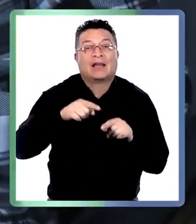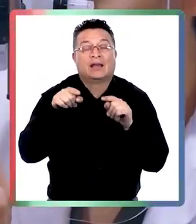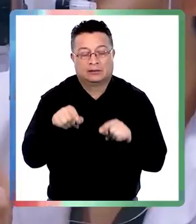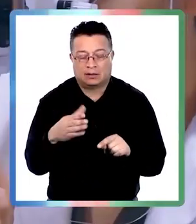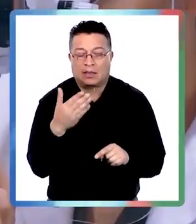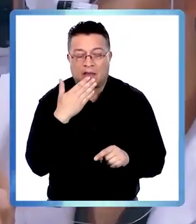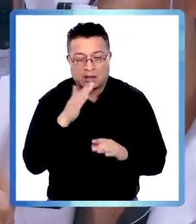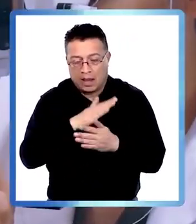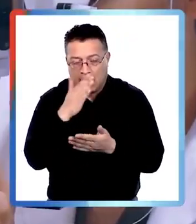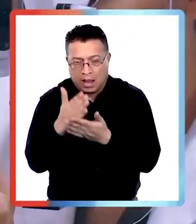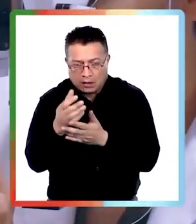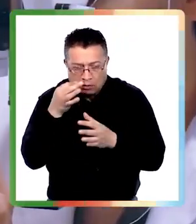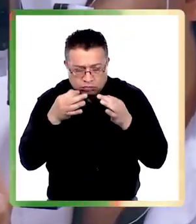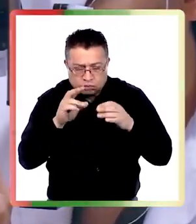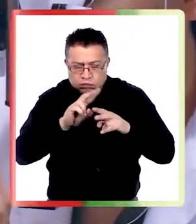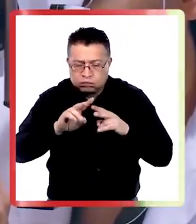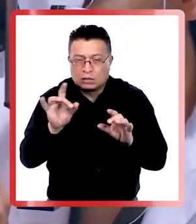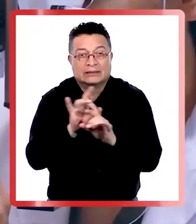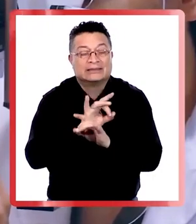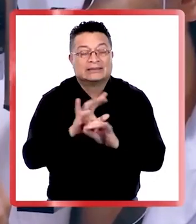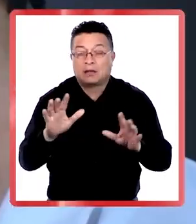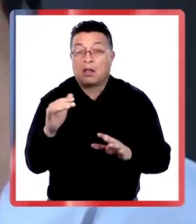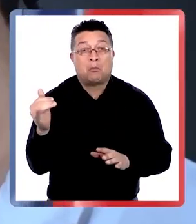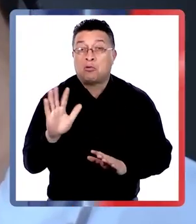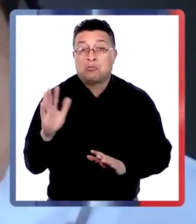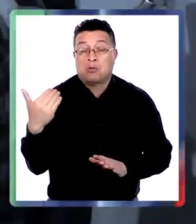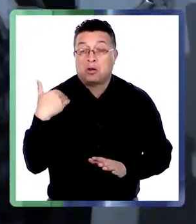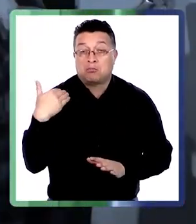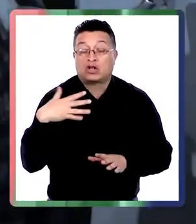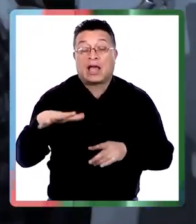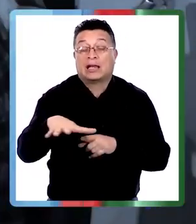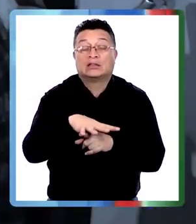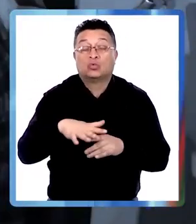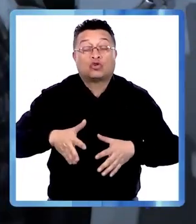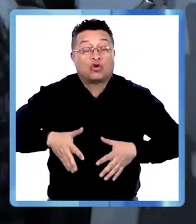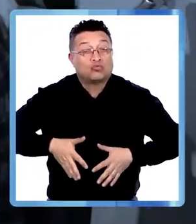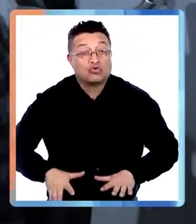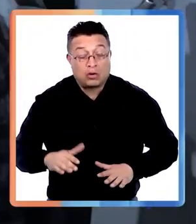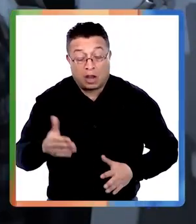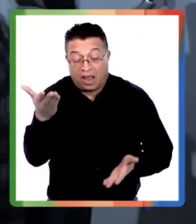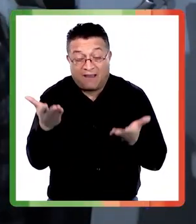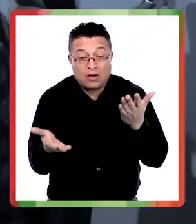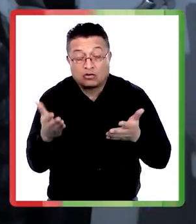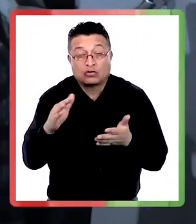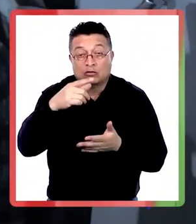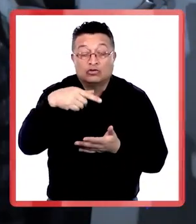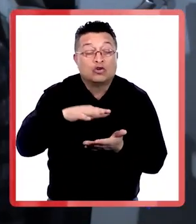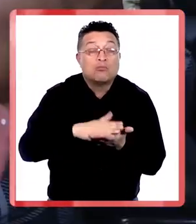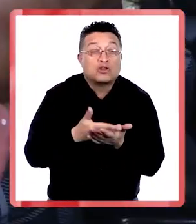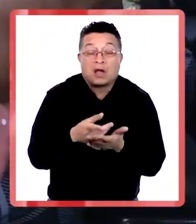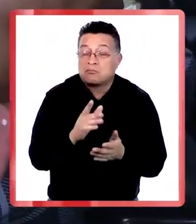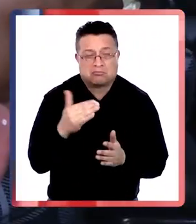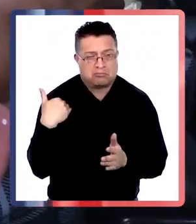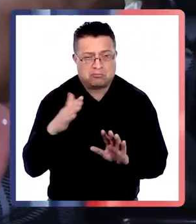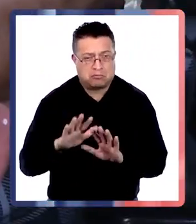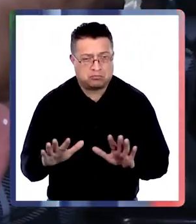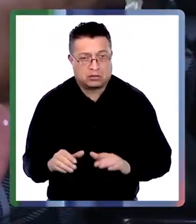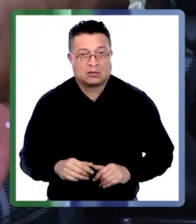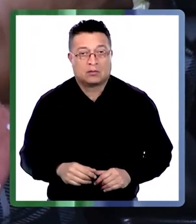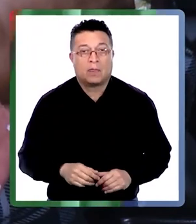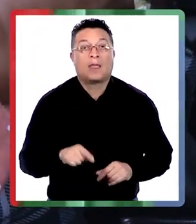hasta vascularización total de la retina, independientes de sus condiciones al nacer y su evaluación clínica